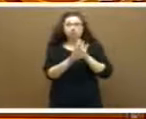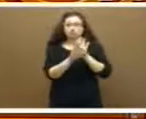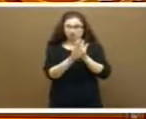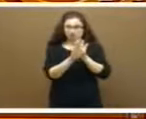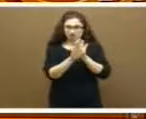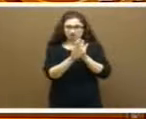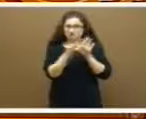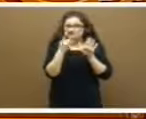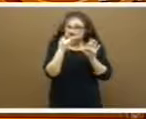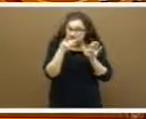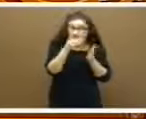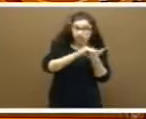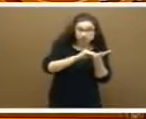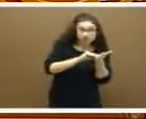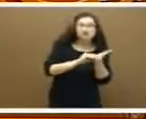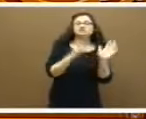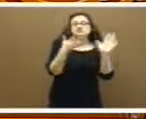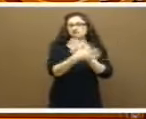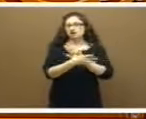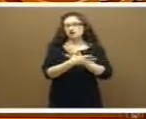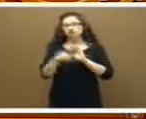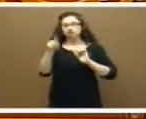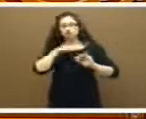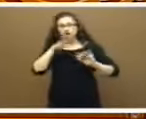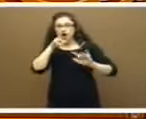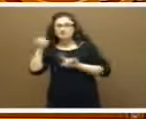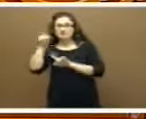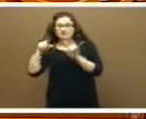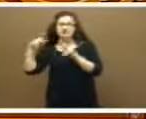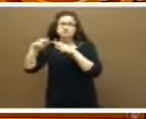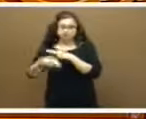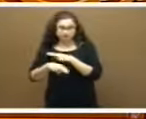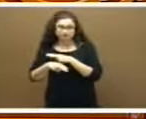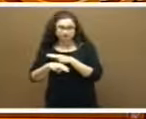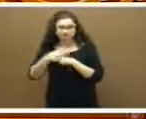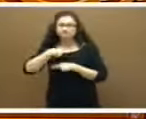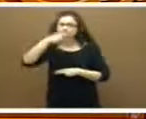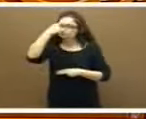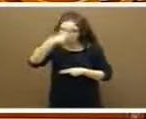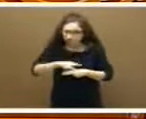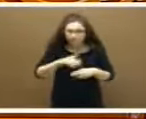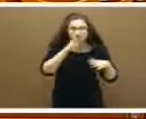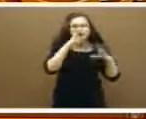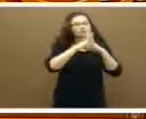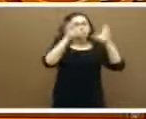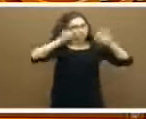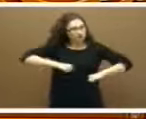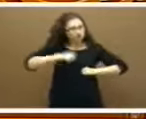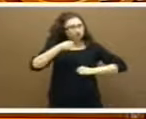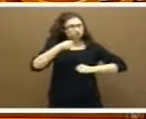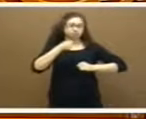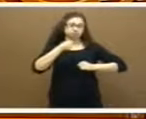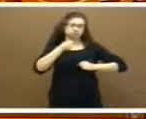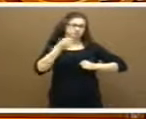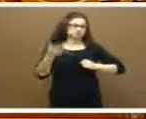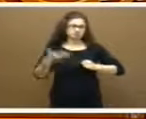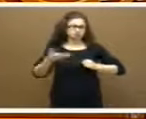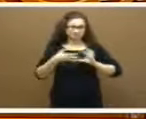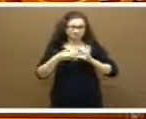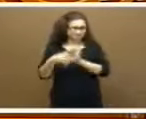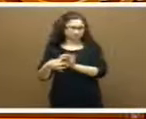a los conflictos y a los problemas que hemos tenido ahora. Aunque sabemos que no son vinculantes los acuerdos que ahí se tomen, pero sí que hubieran sido